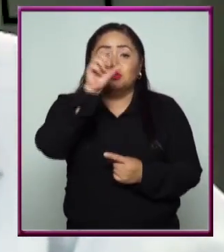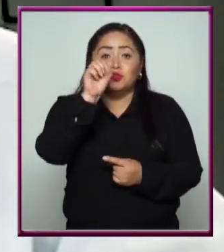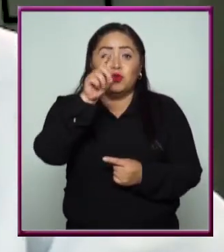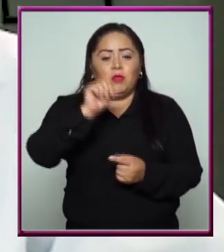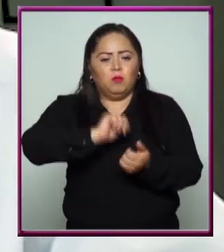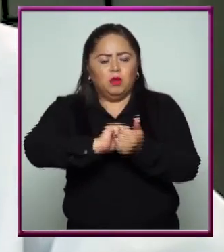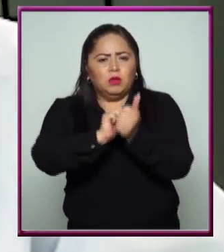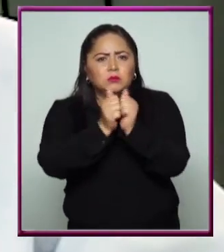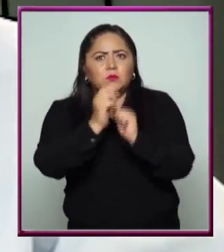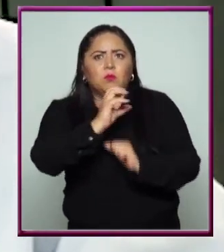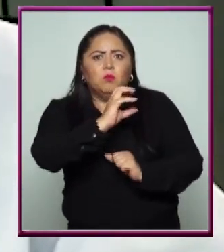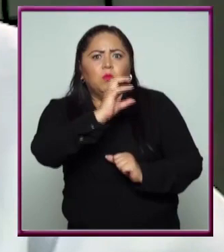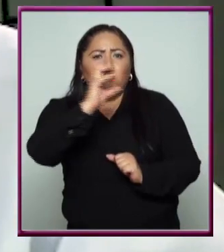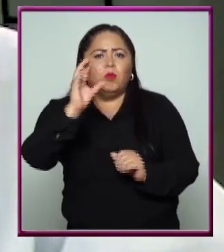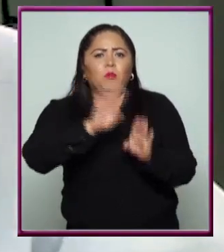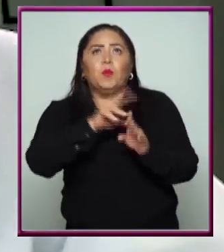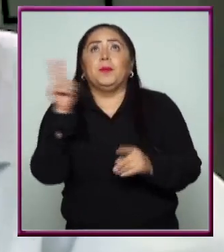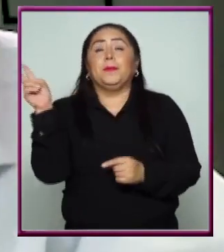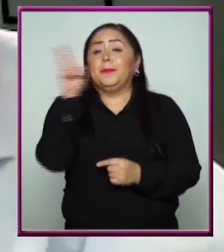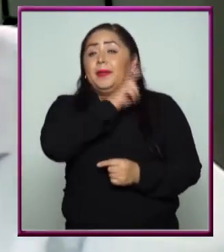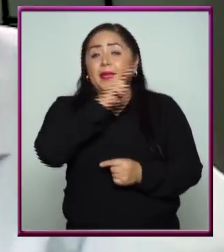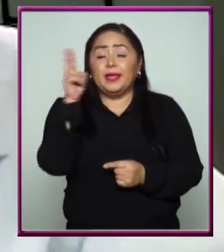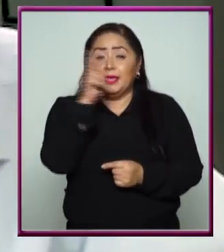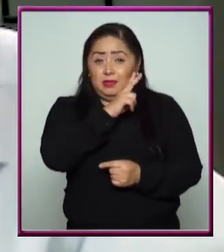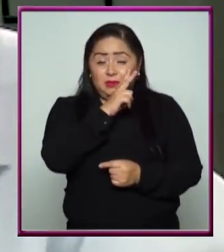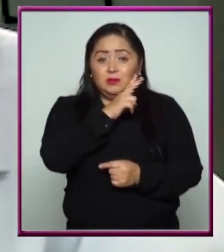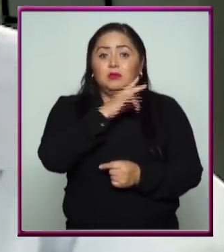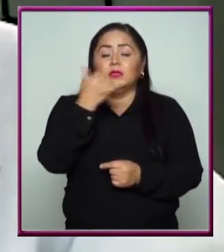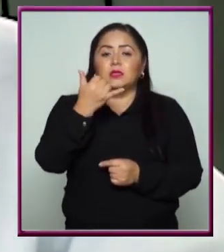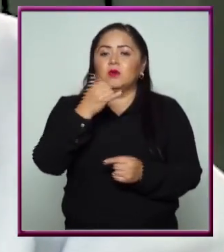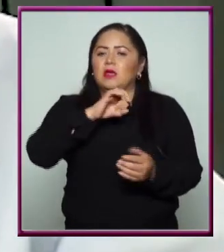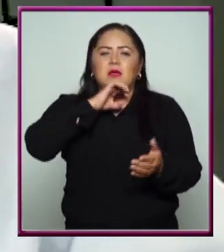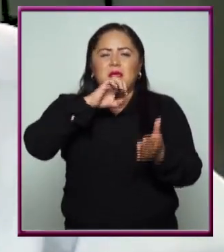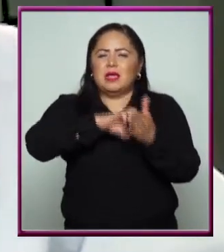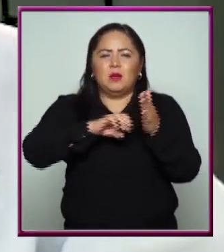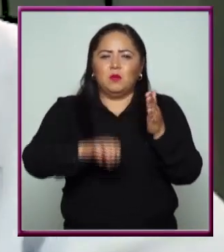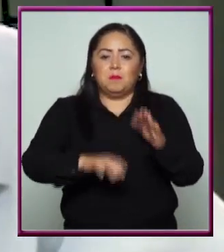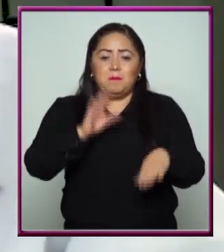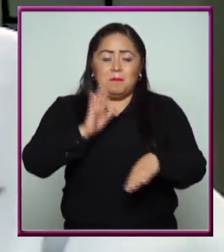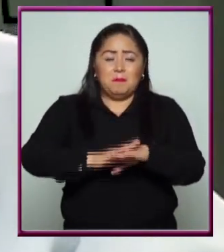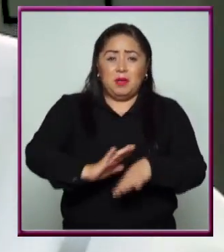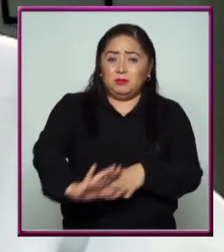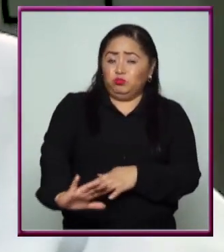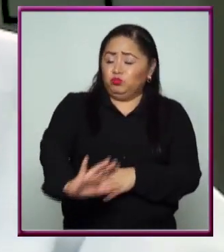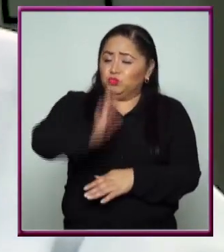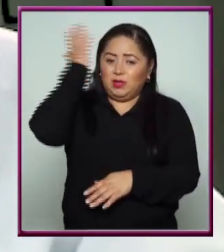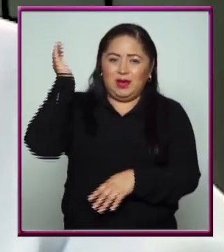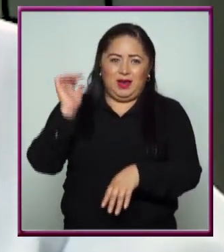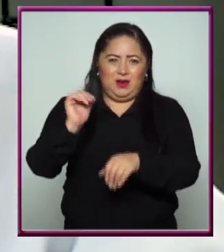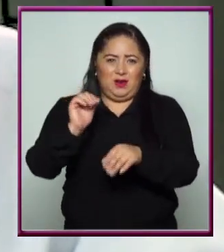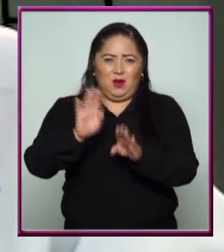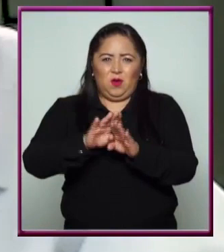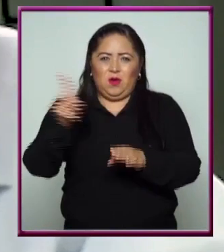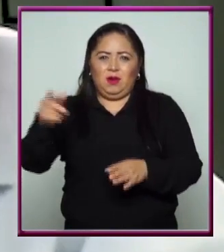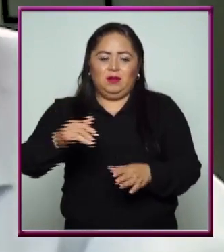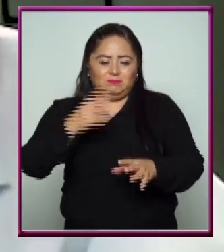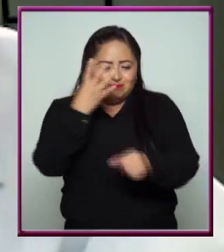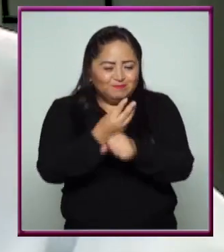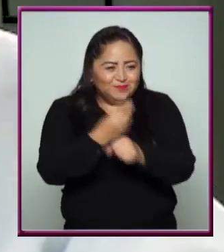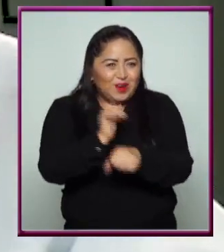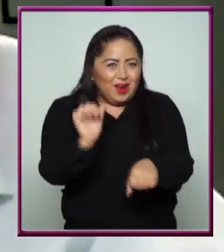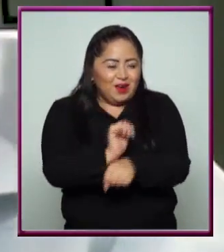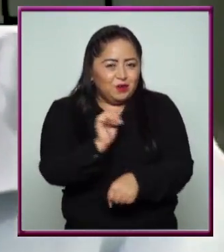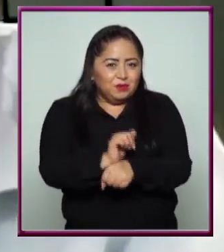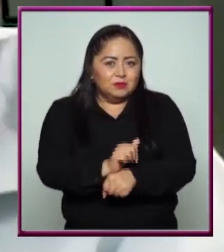se va a ir moviendo en el viento solar y este es el vehículo más veloz que haya hecho el hombre en toda su